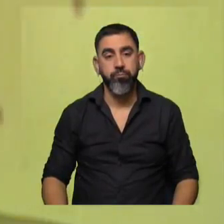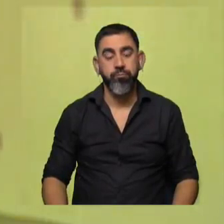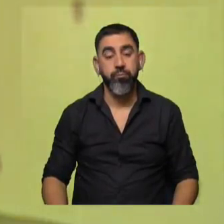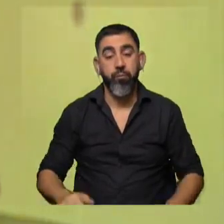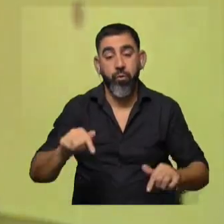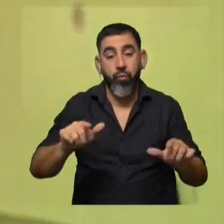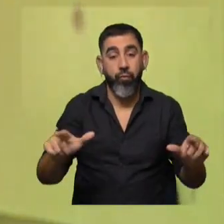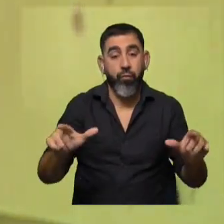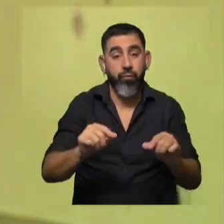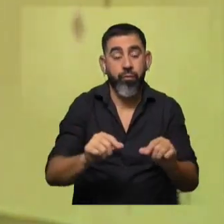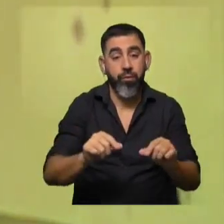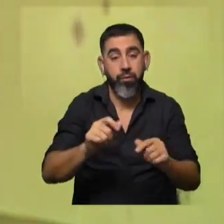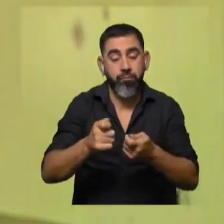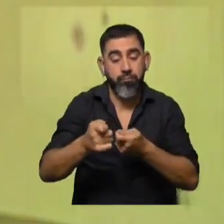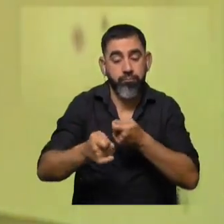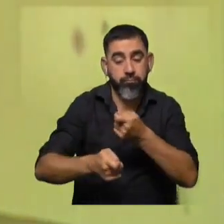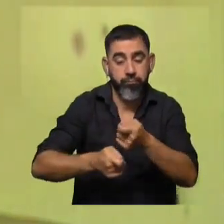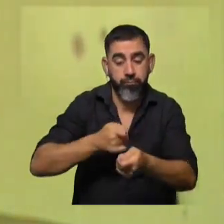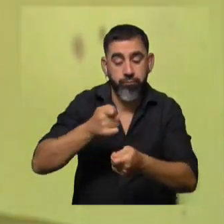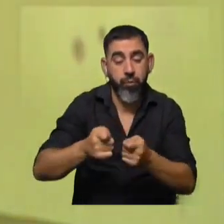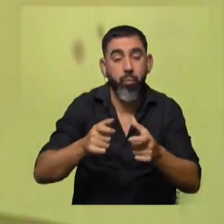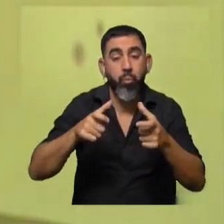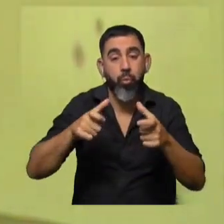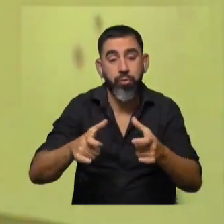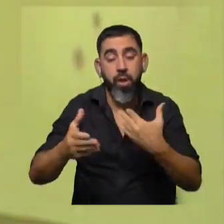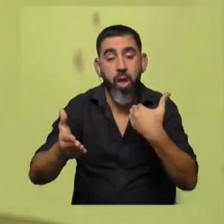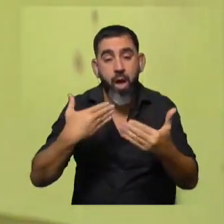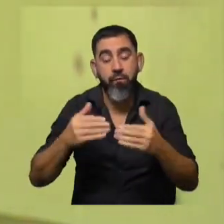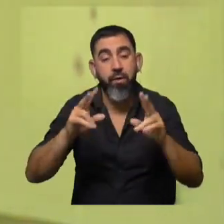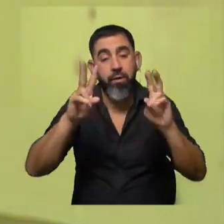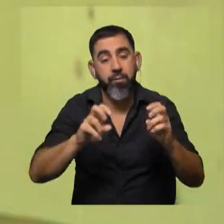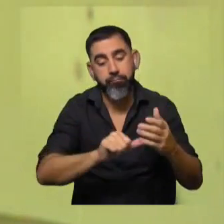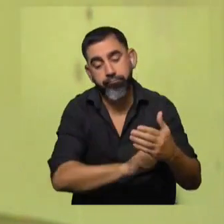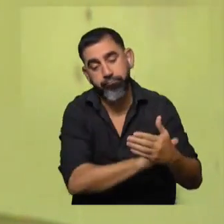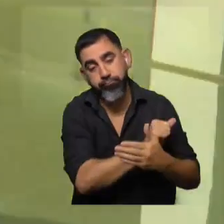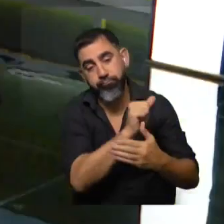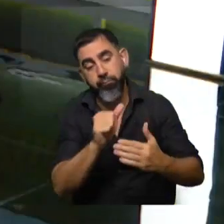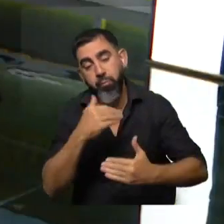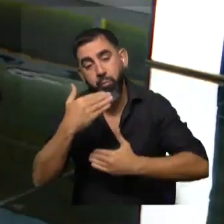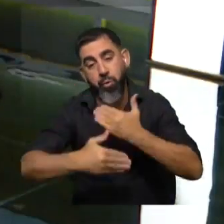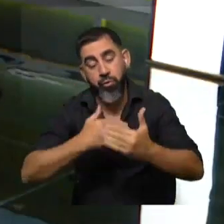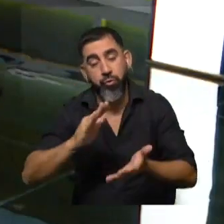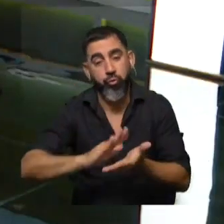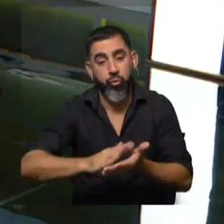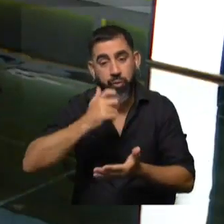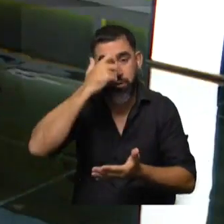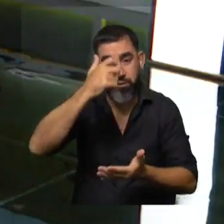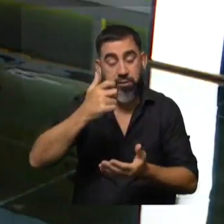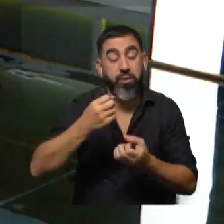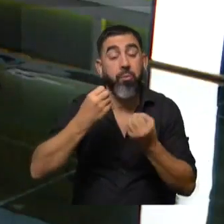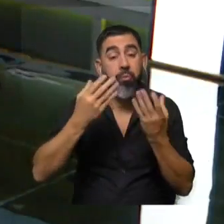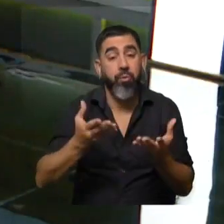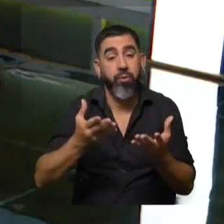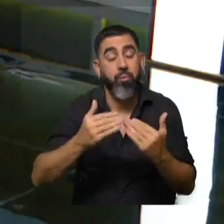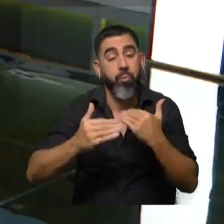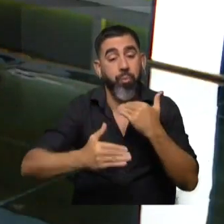dejamos acá. Esto está en construcción. Afortunadamente hemos podido hablar de este tema a lo largo de toda la vida de Sobreciencia, porque justamente ese es